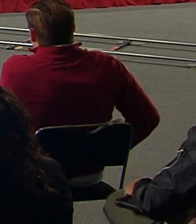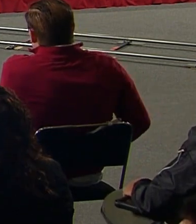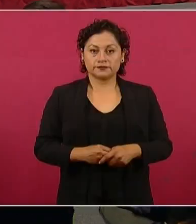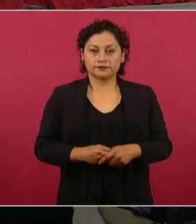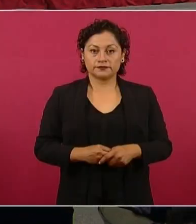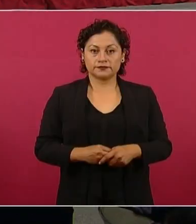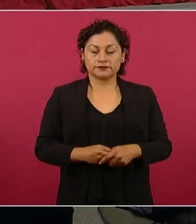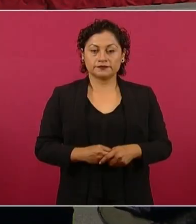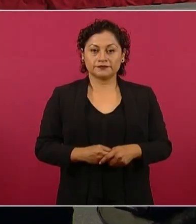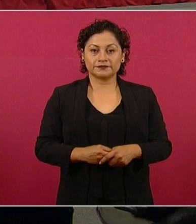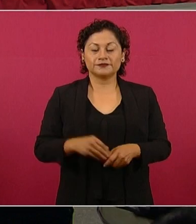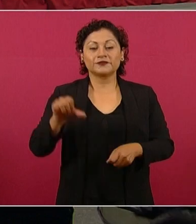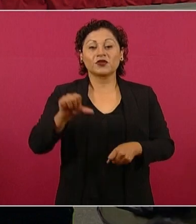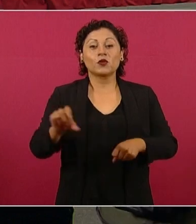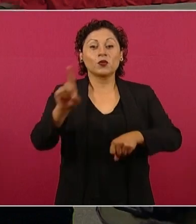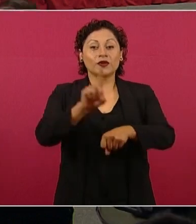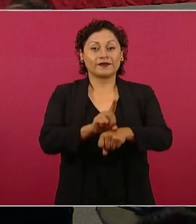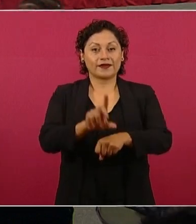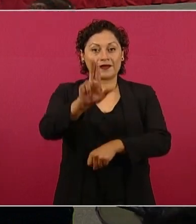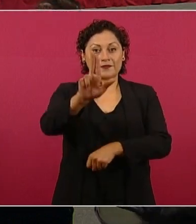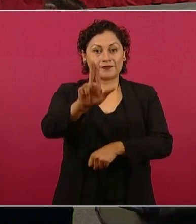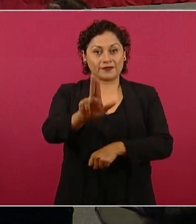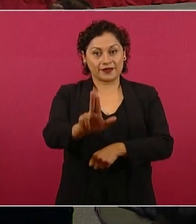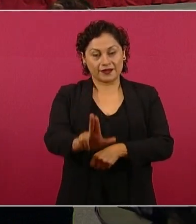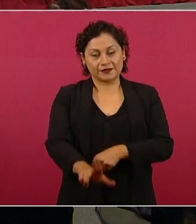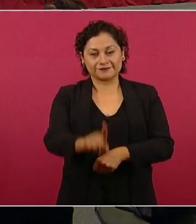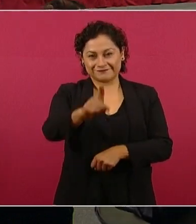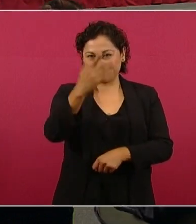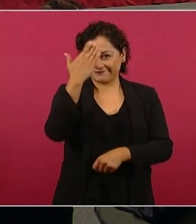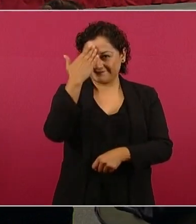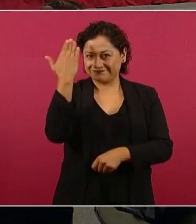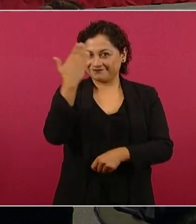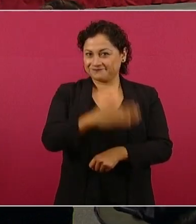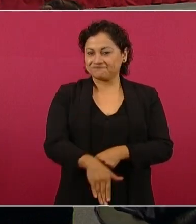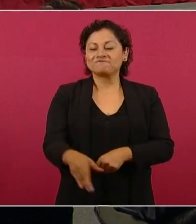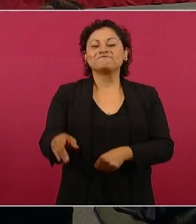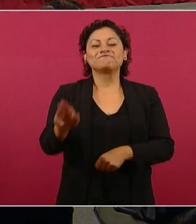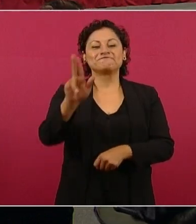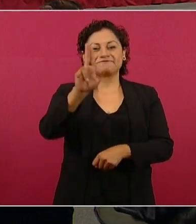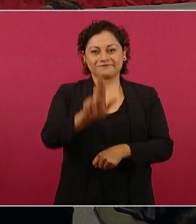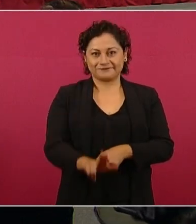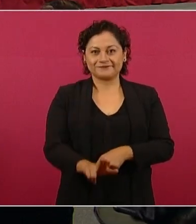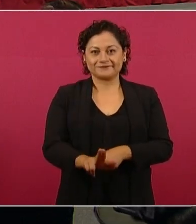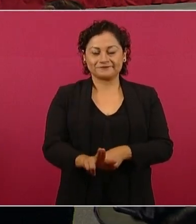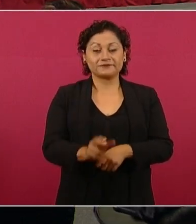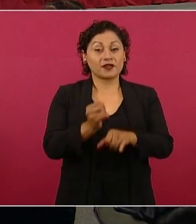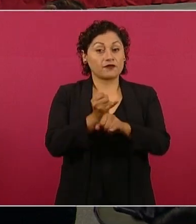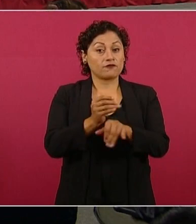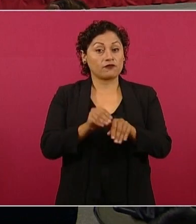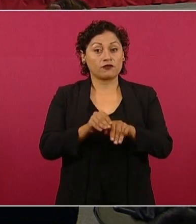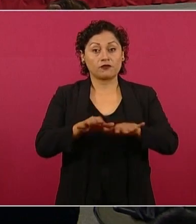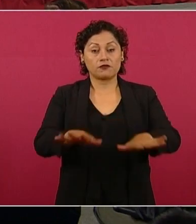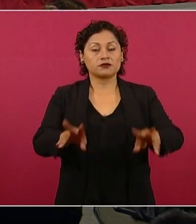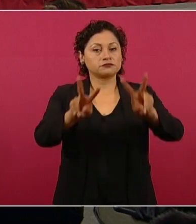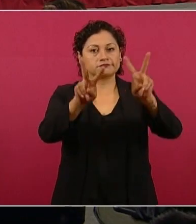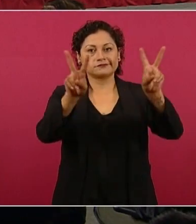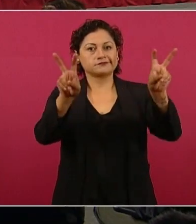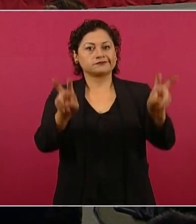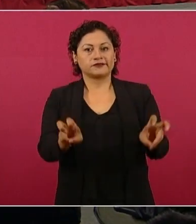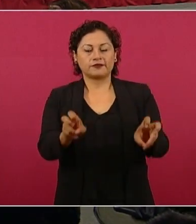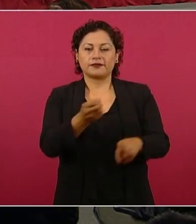Pues hoy martes, como lo hacemos todas las semanas, vamos a informar sobre el pulso de la